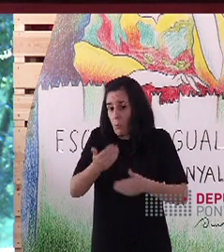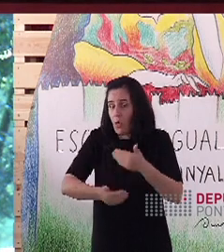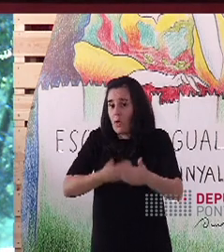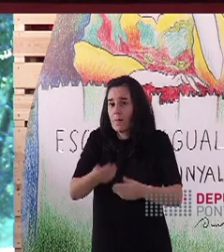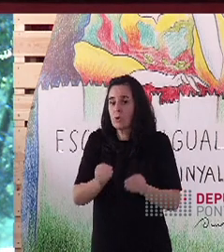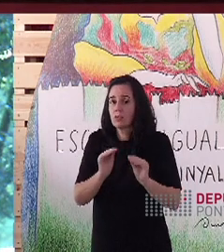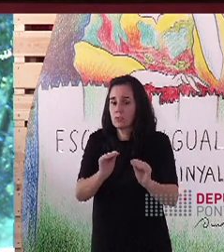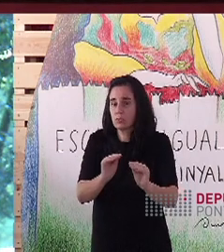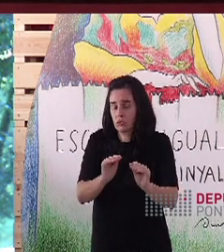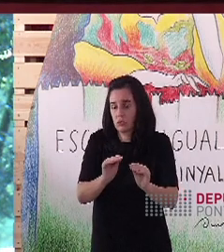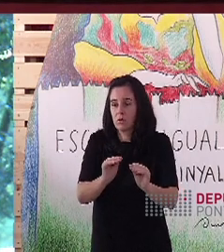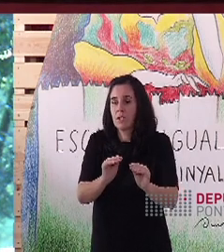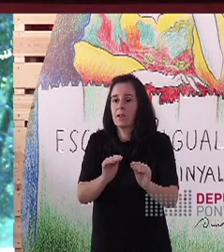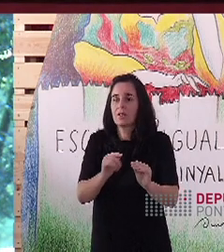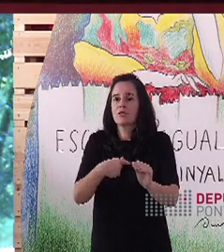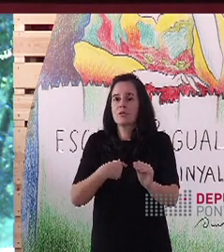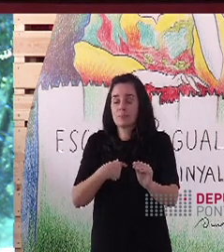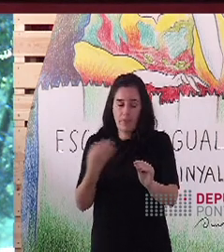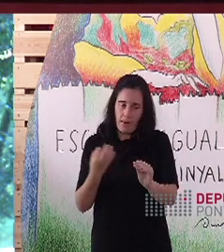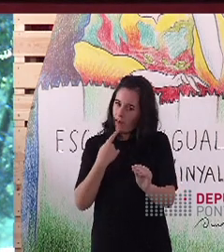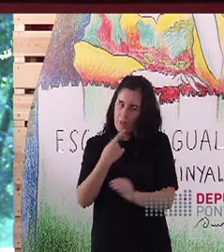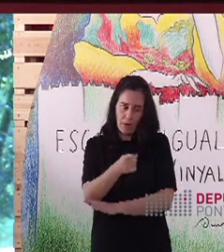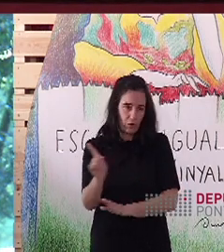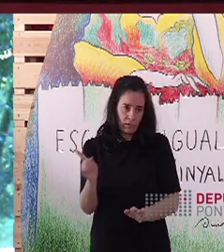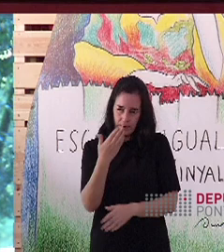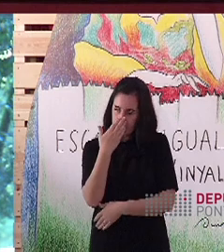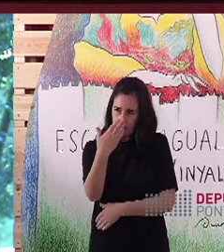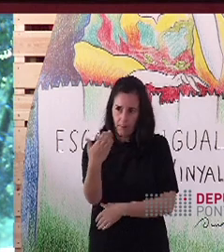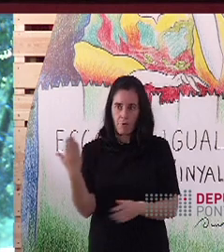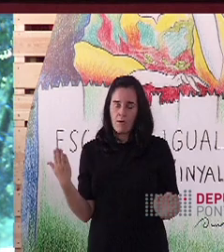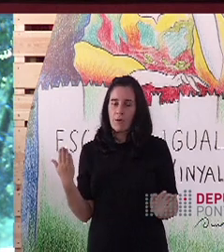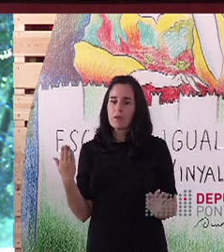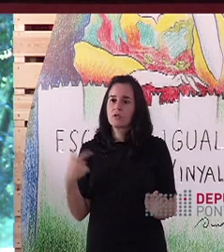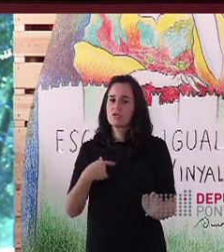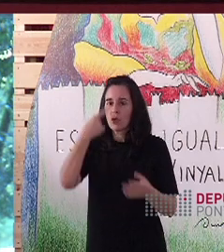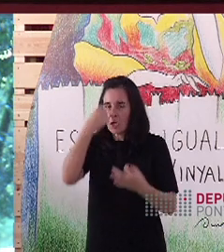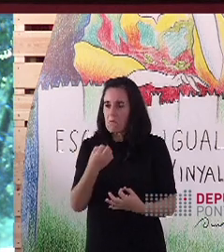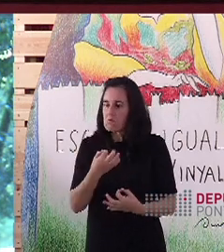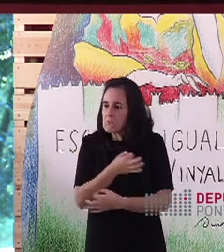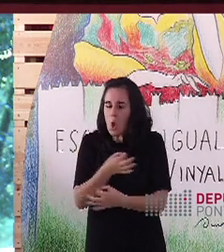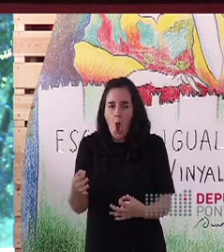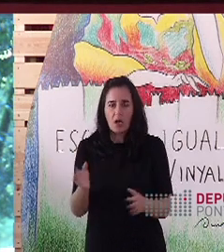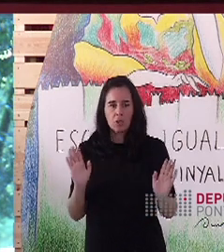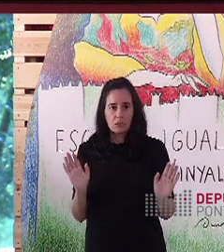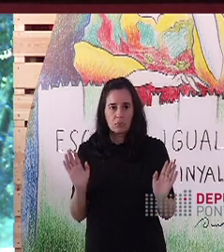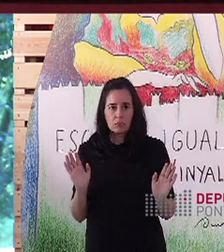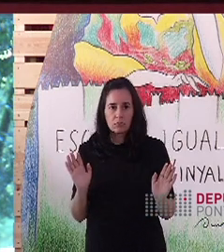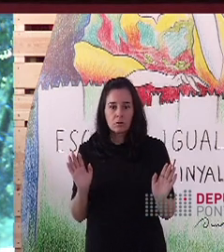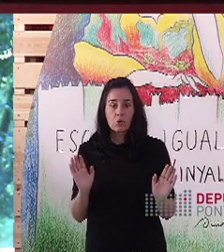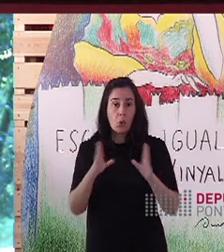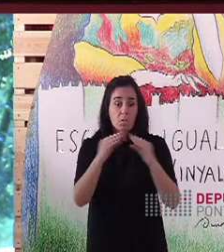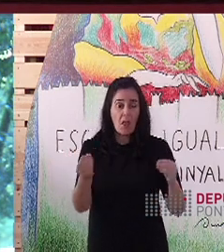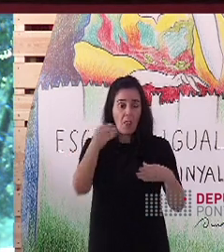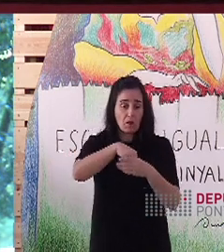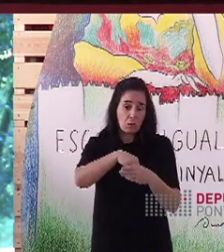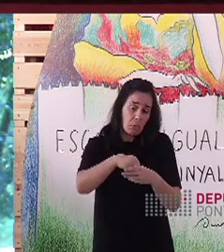de mi facultad, tengo que decirlo de verdad, con mucha honestidad, yo creo que ha sido correcto. Ellas pensaban que se iban a hacer